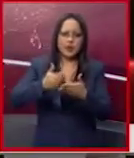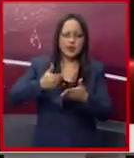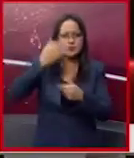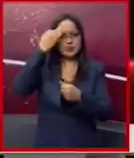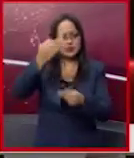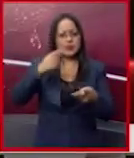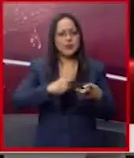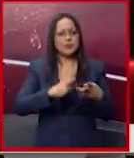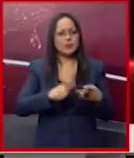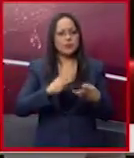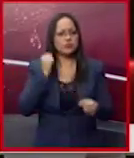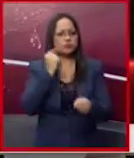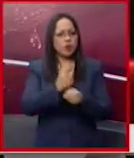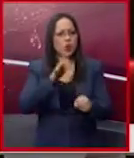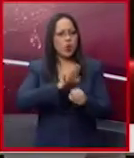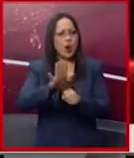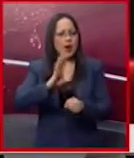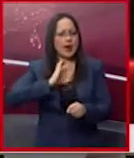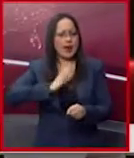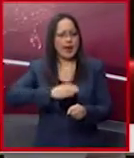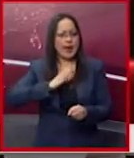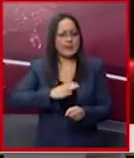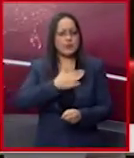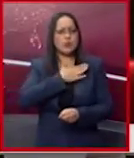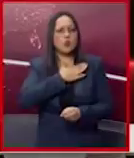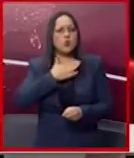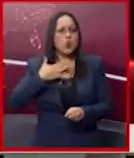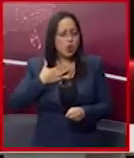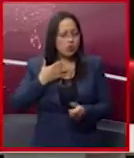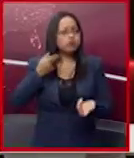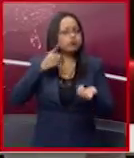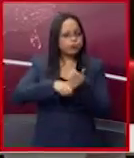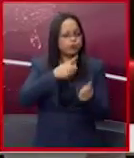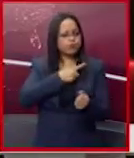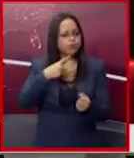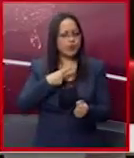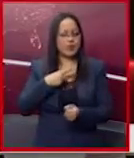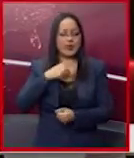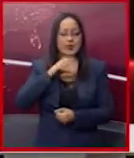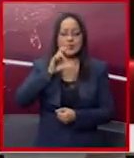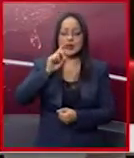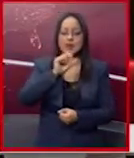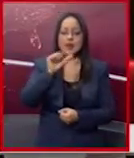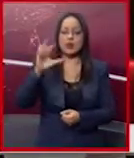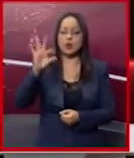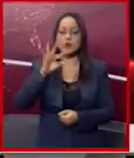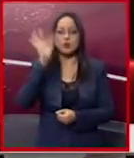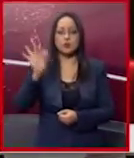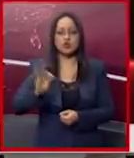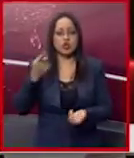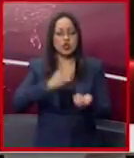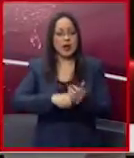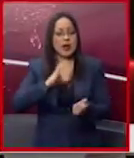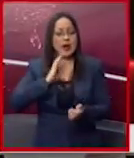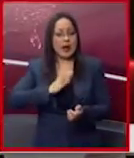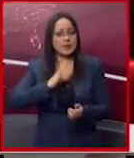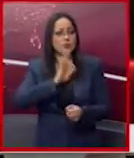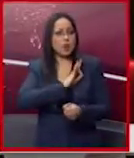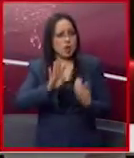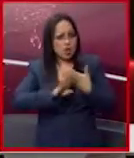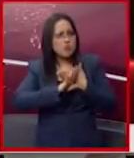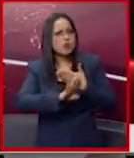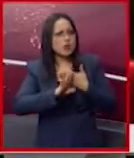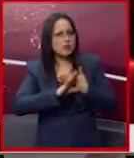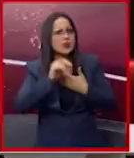y atención del cáncer de pulmón. Se estima que del 30 al 40% de los casos de cáncer se pueden